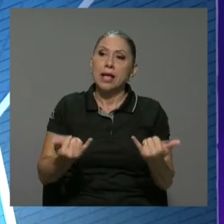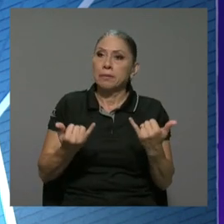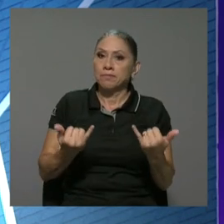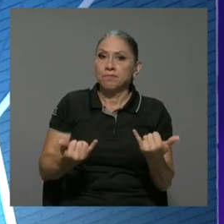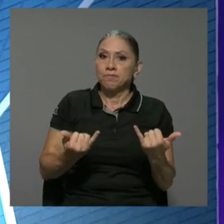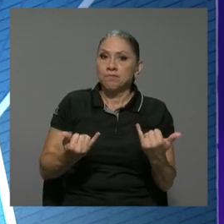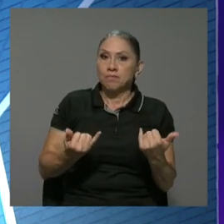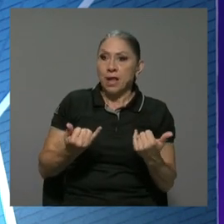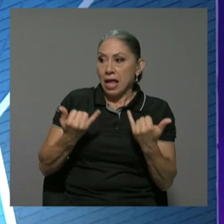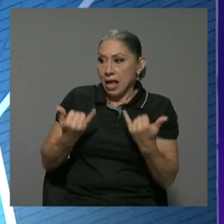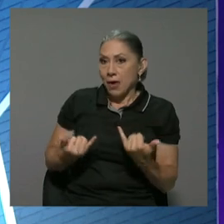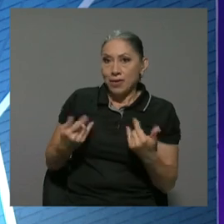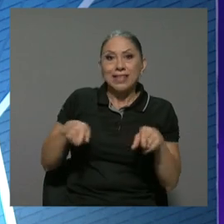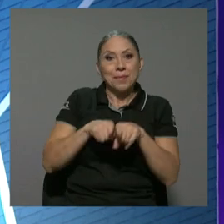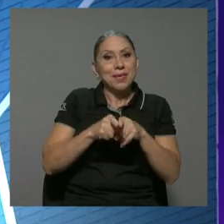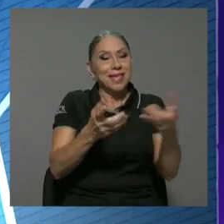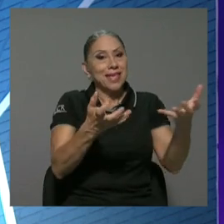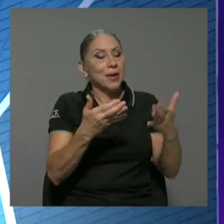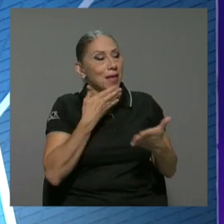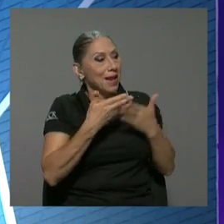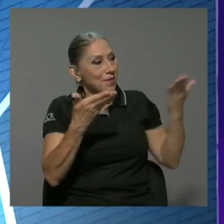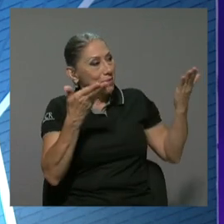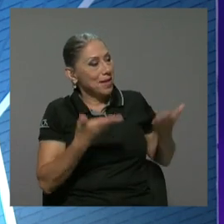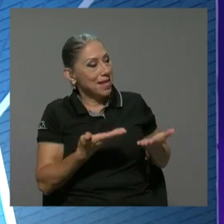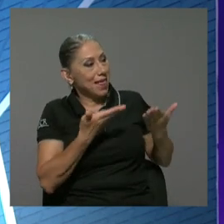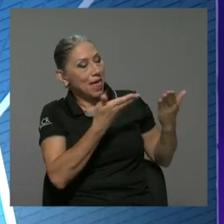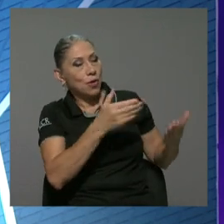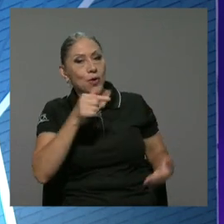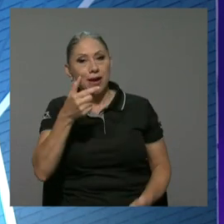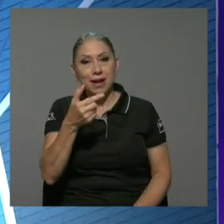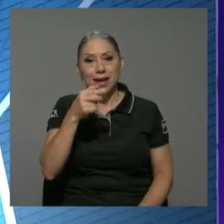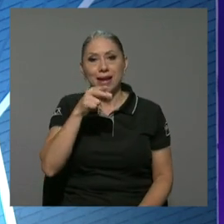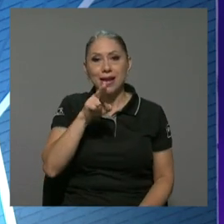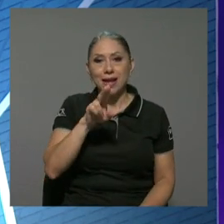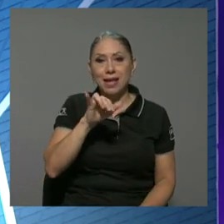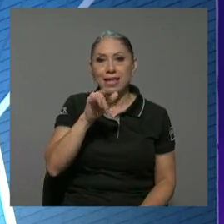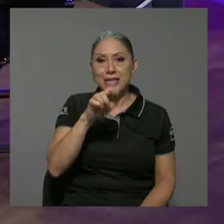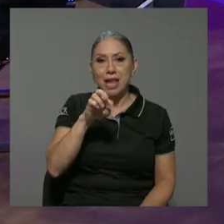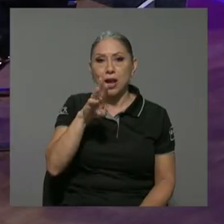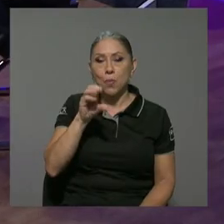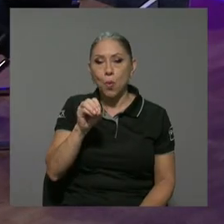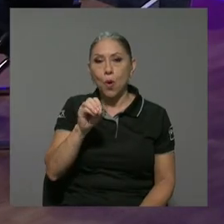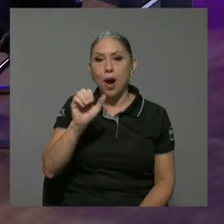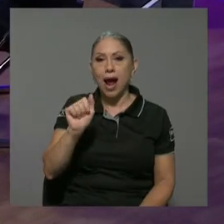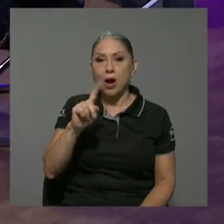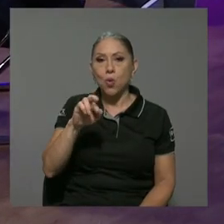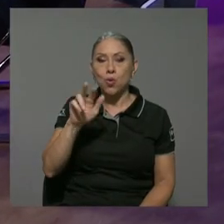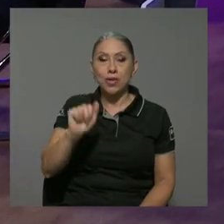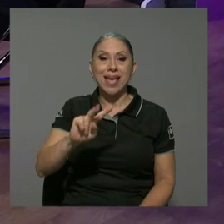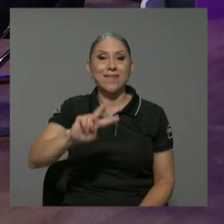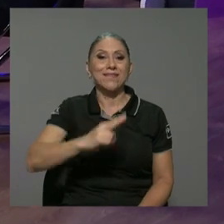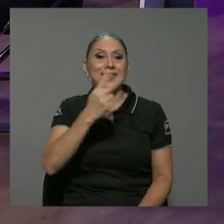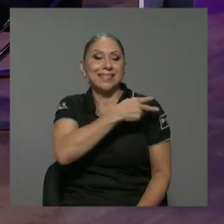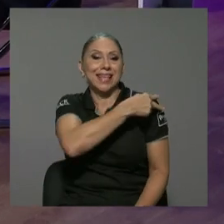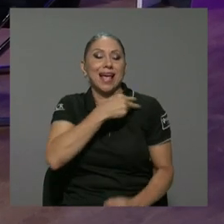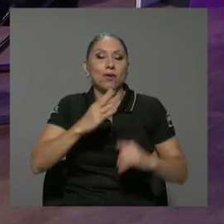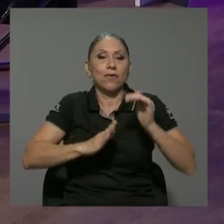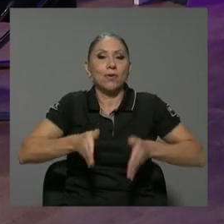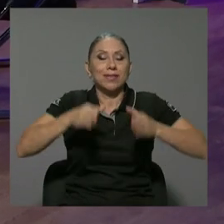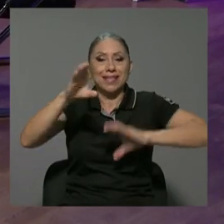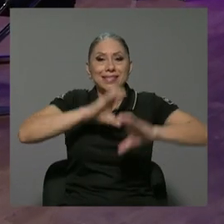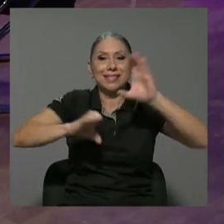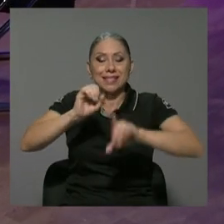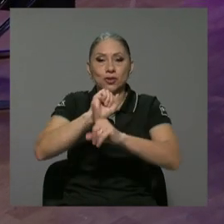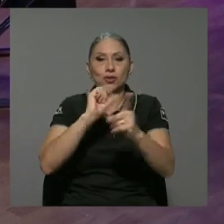En este primer bloque quiero también dar la bienvenida a don Guillermo Acuña, vicedecano de la Facultad de Ciencias Sociales de la Universidad